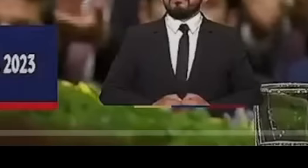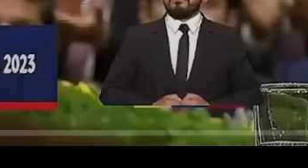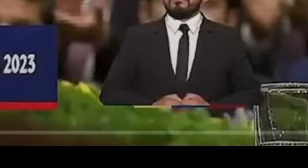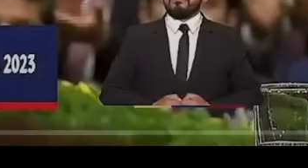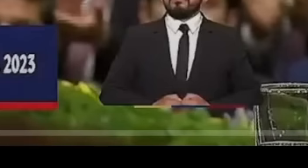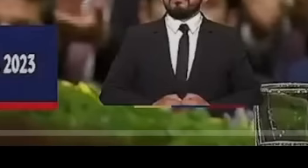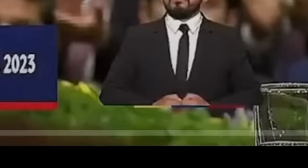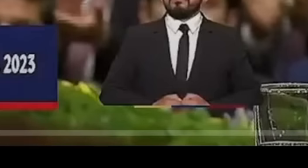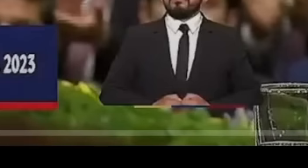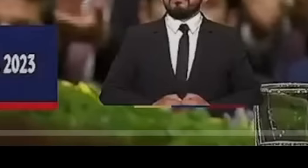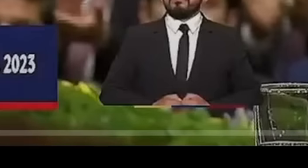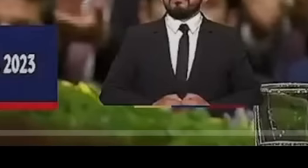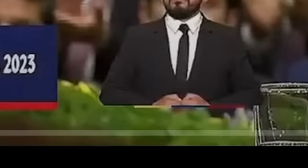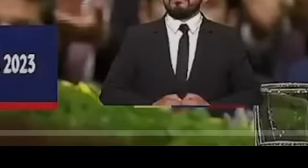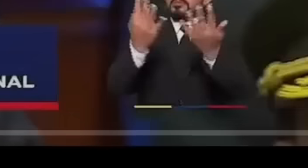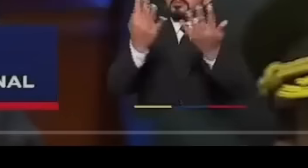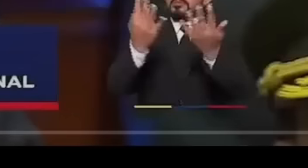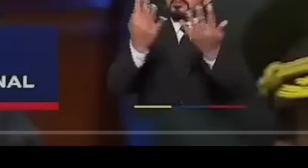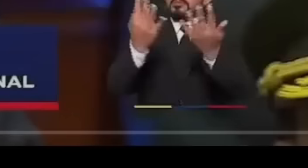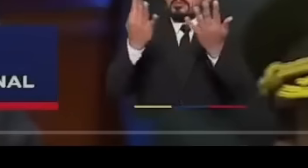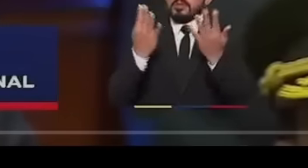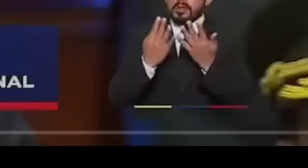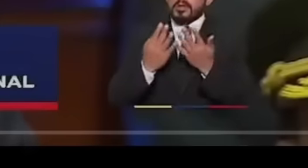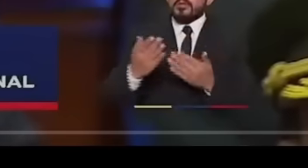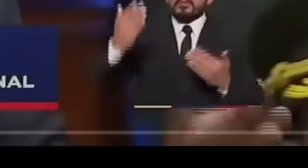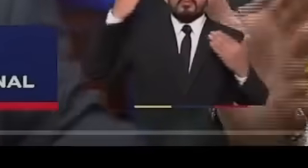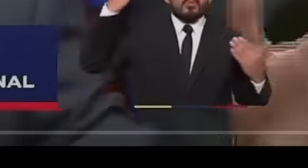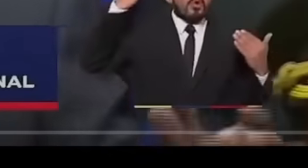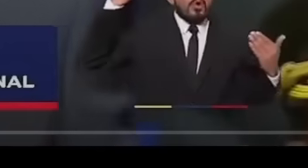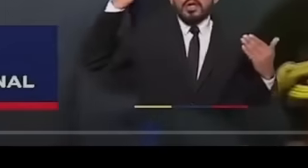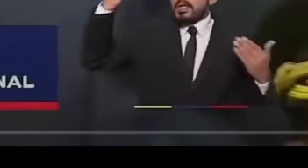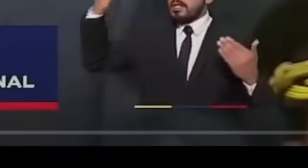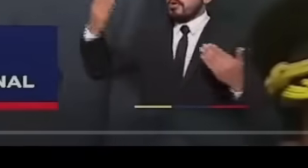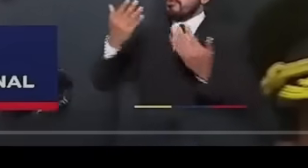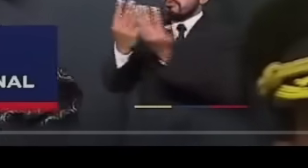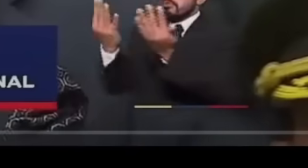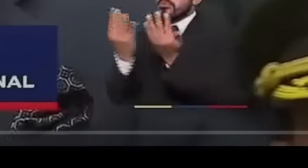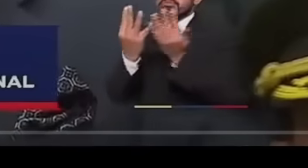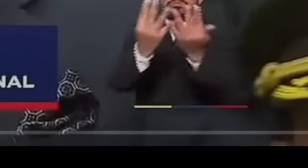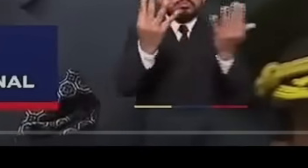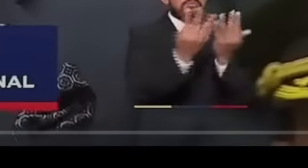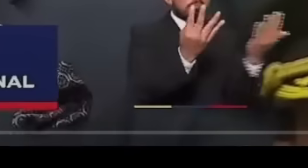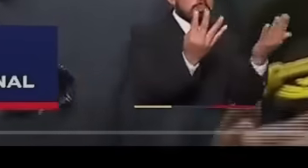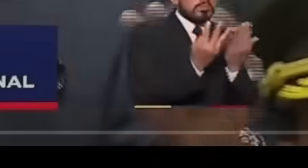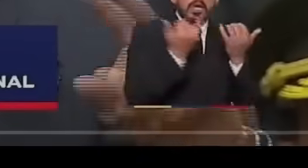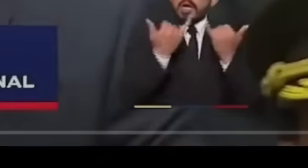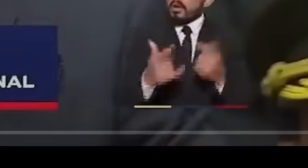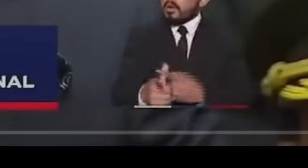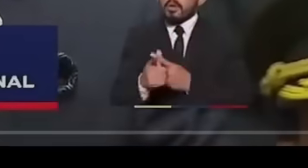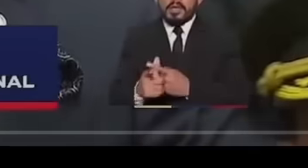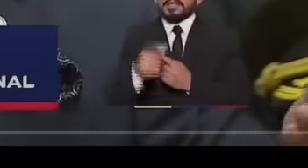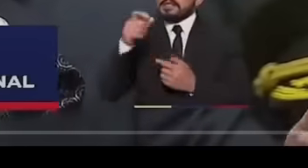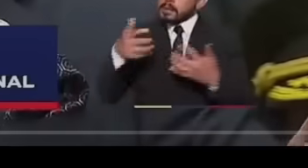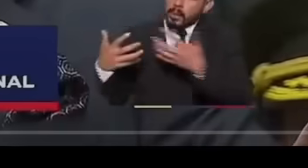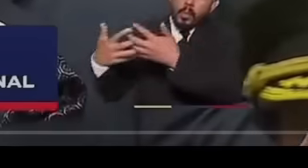Guillermo Lasso. Repita, que fue glorioso. Políticas han demostrado que el momento que vive el país nos